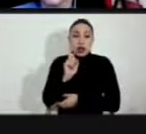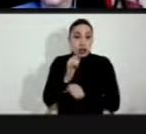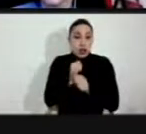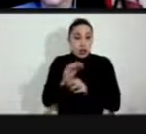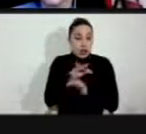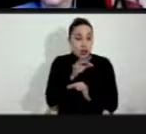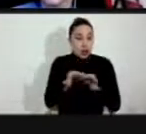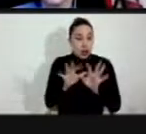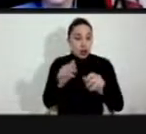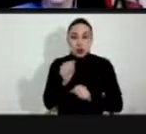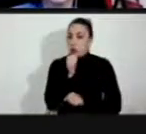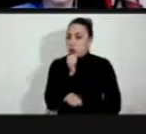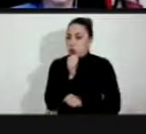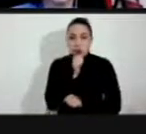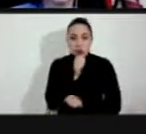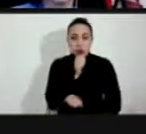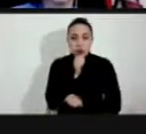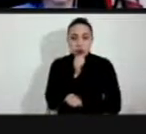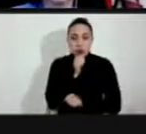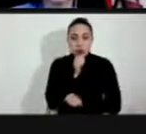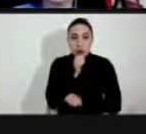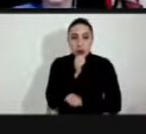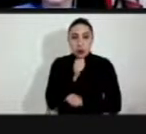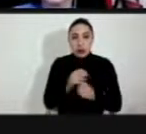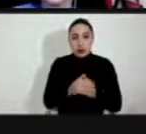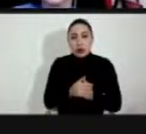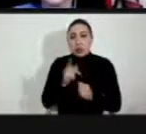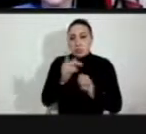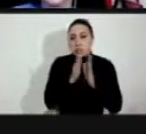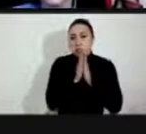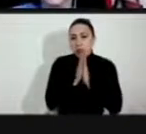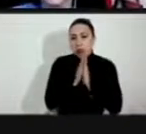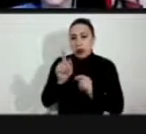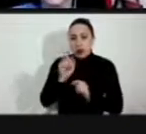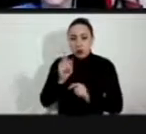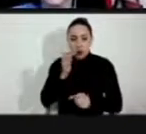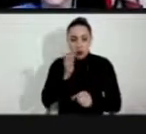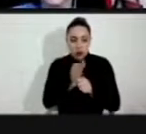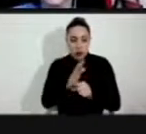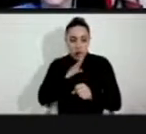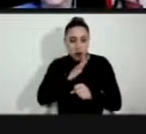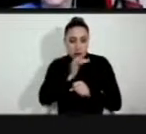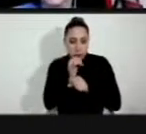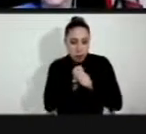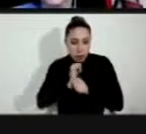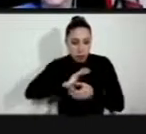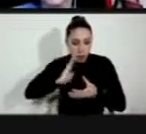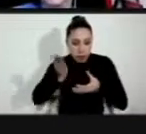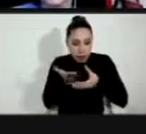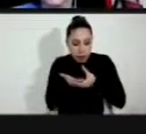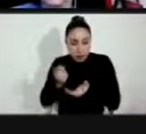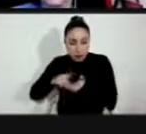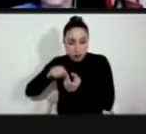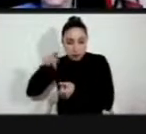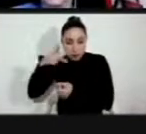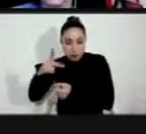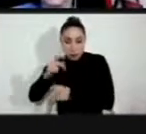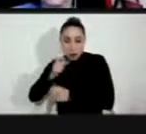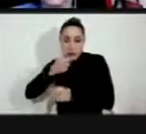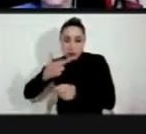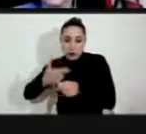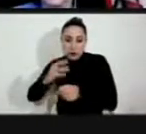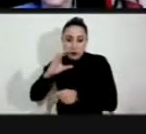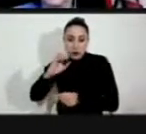que por la secrecía, recordemos que los expedientes administrativos, cuando están en contralorías, por mandato de